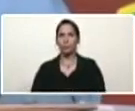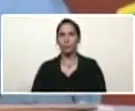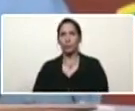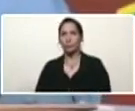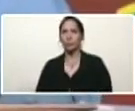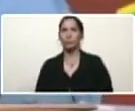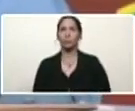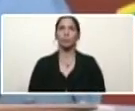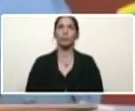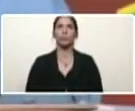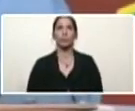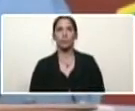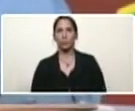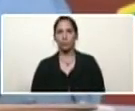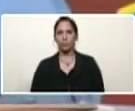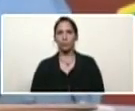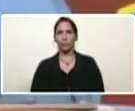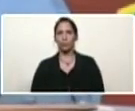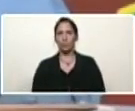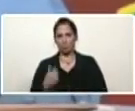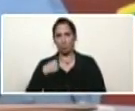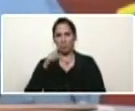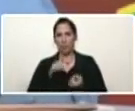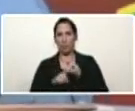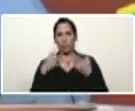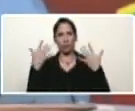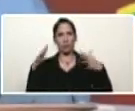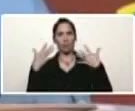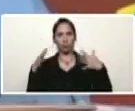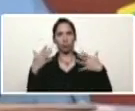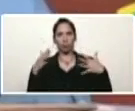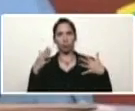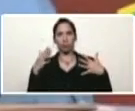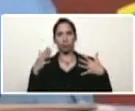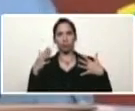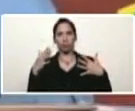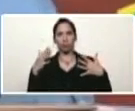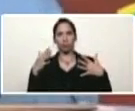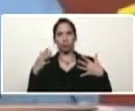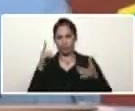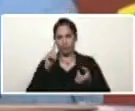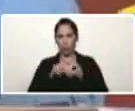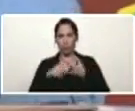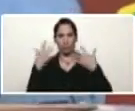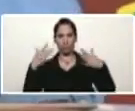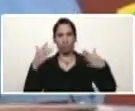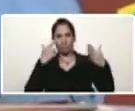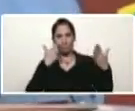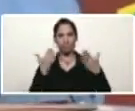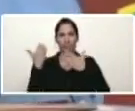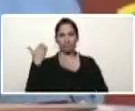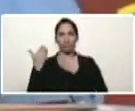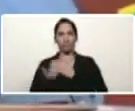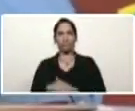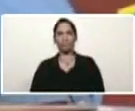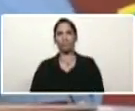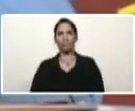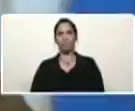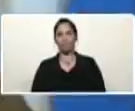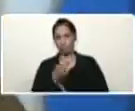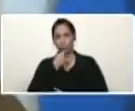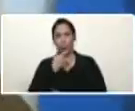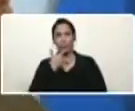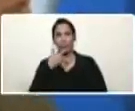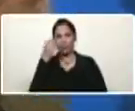Silita la bonita, mira qué bonita está Silvia. Vamos a darle un aplauso a Silvia, la primera combatiente de la República. Mira qué bonita